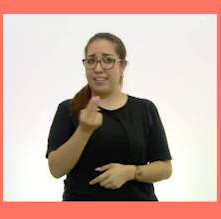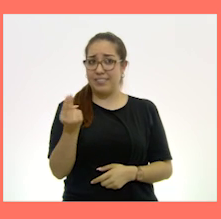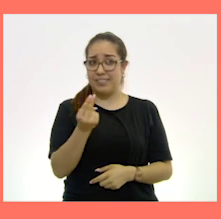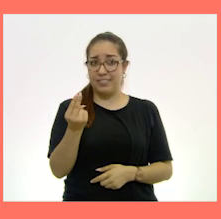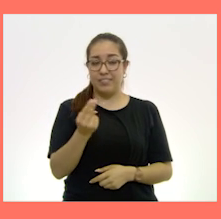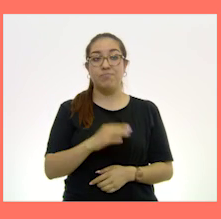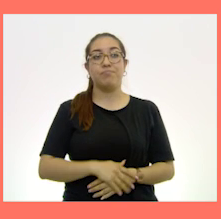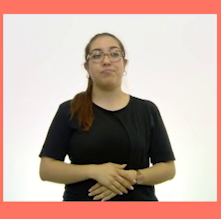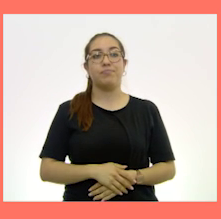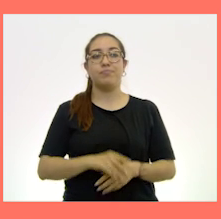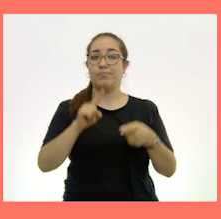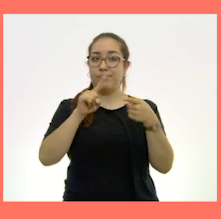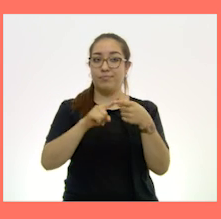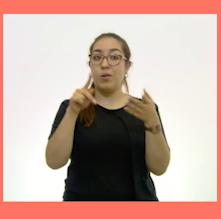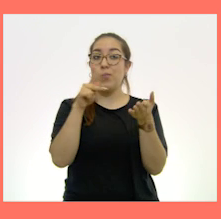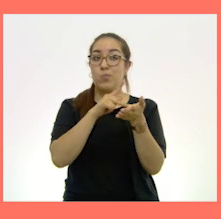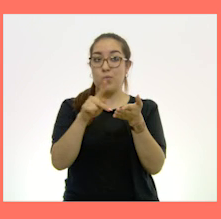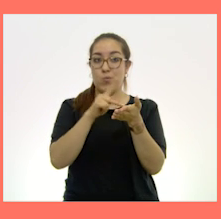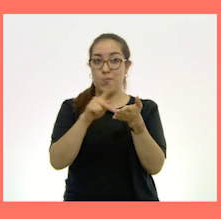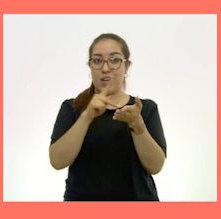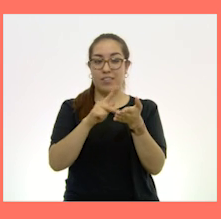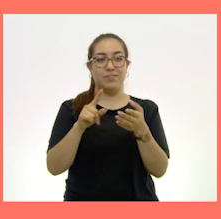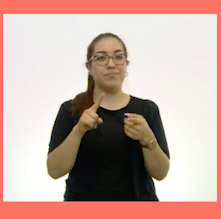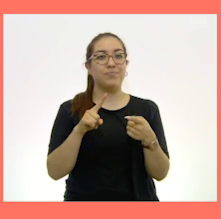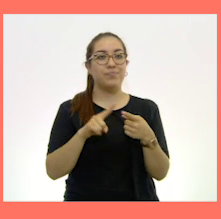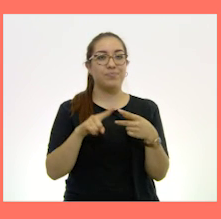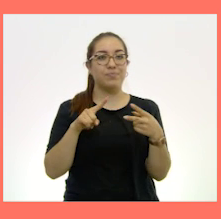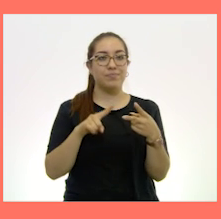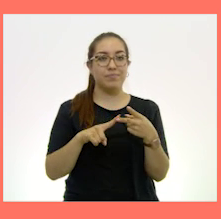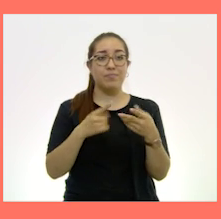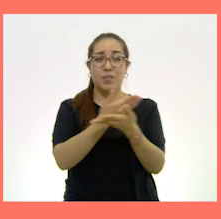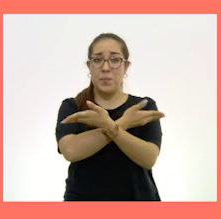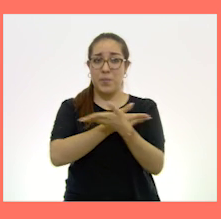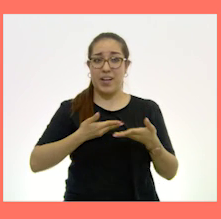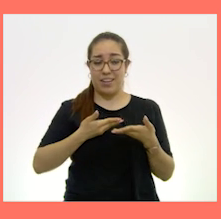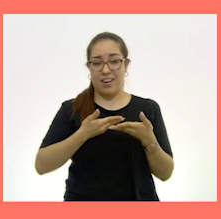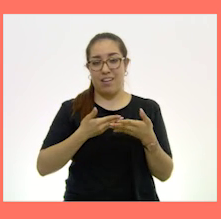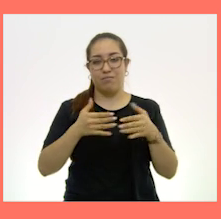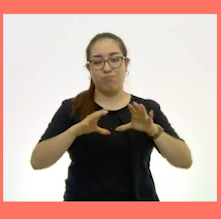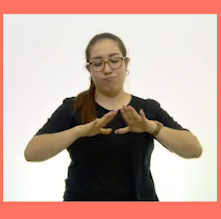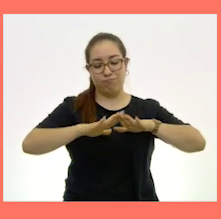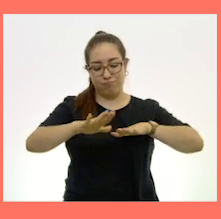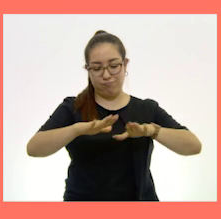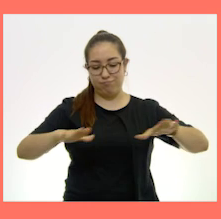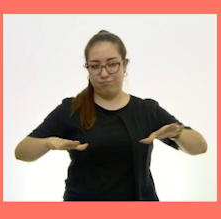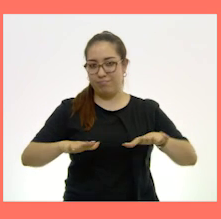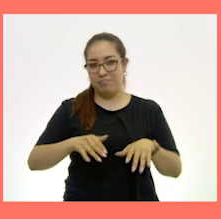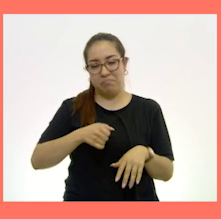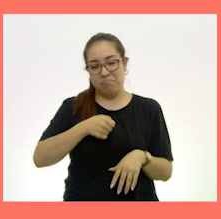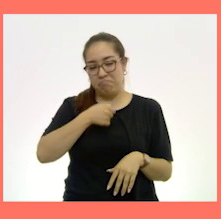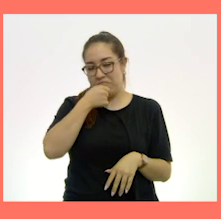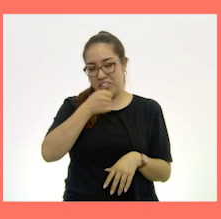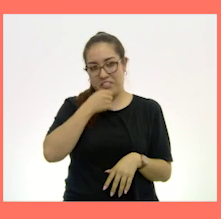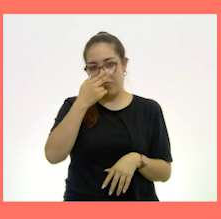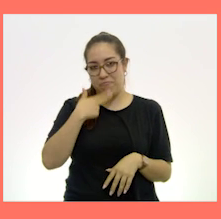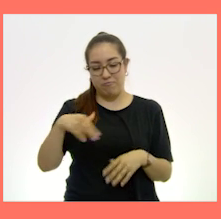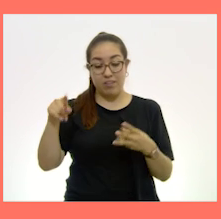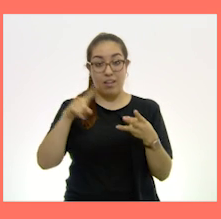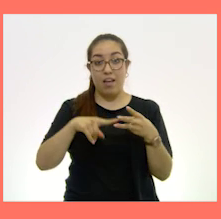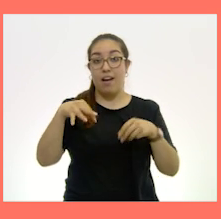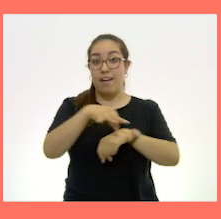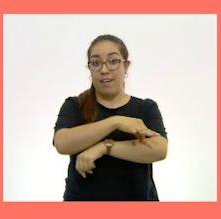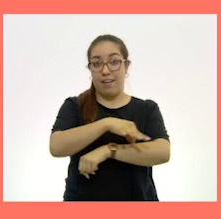Necesitarás un plumón o una pluma, una playera de algodón que ya no uses, una regla